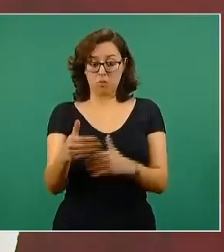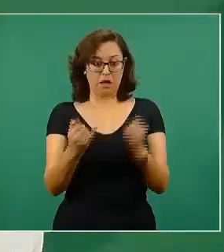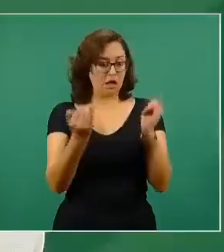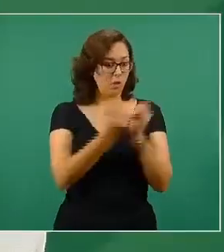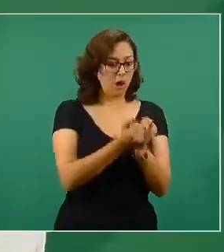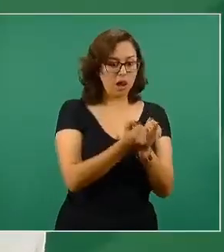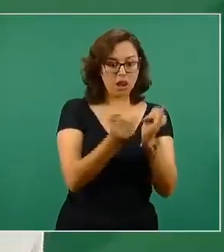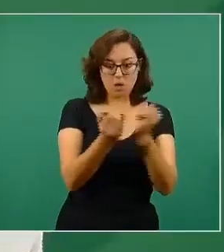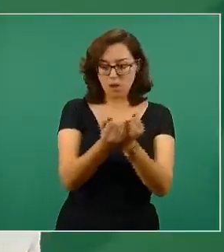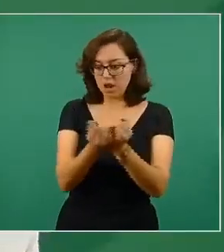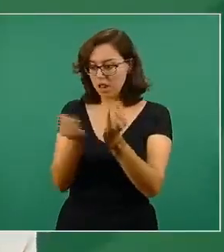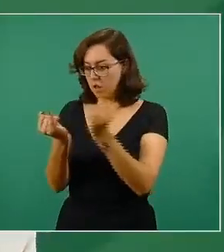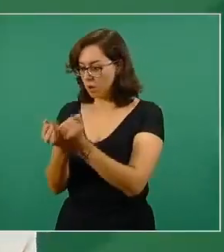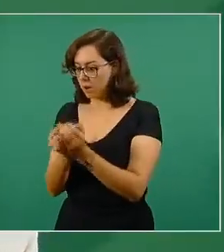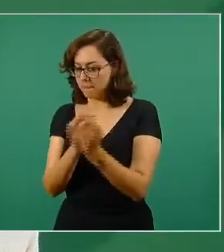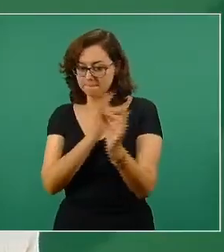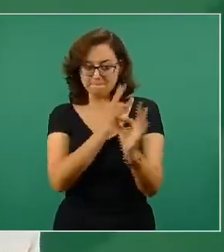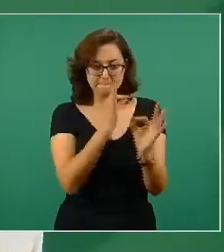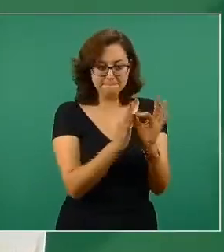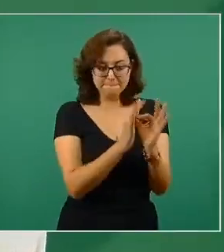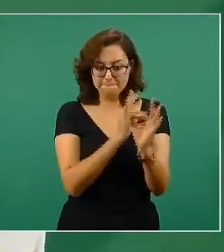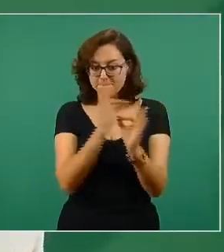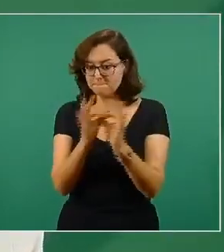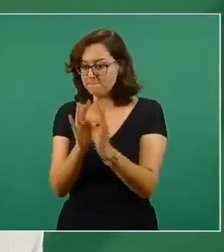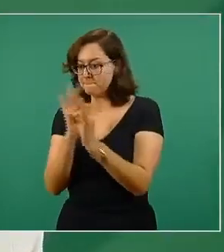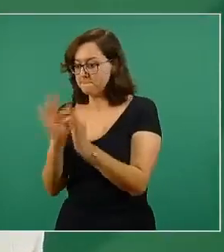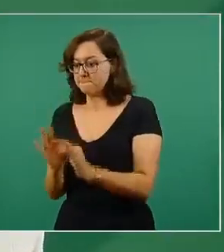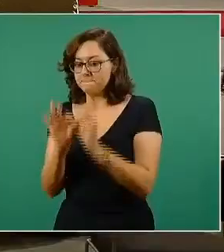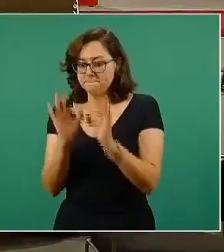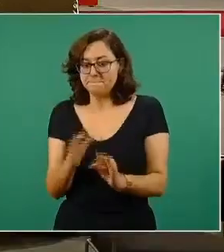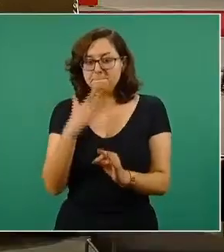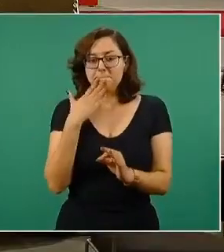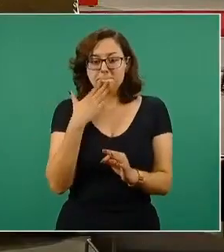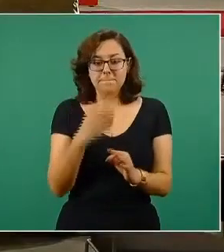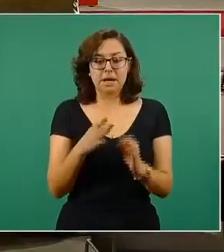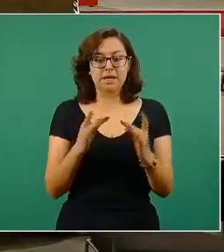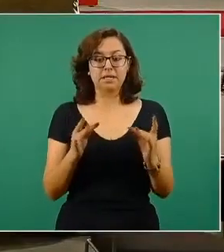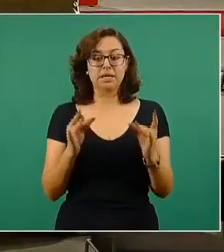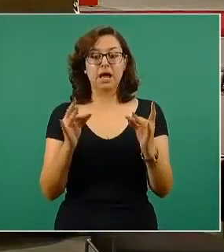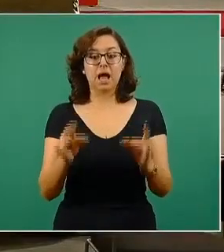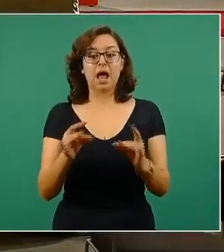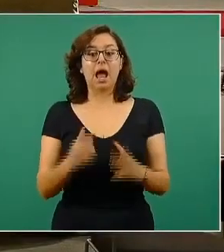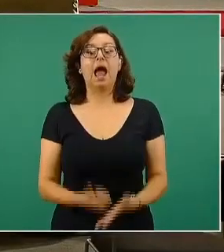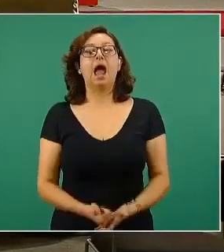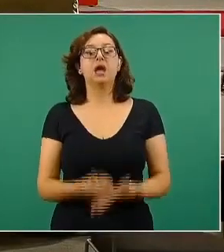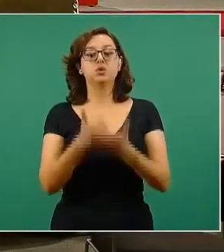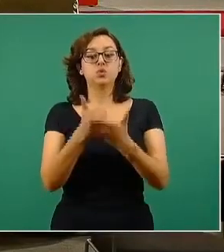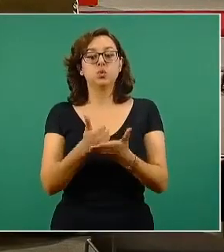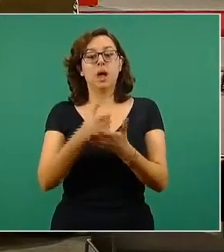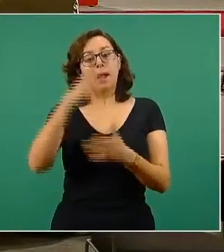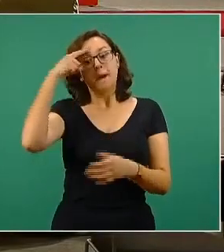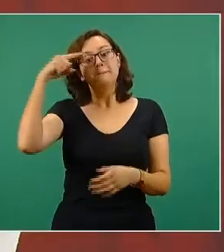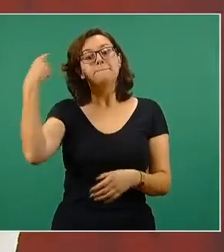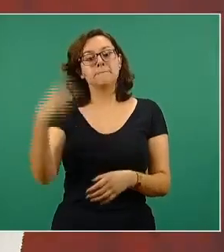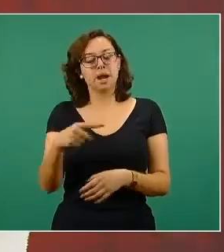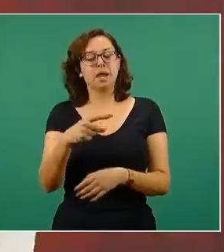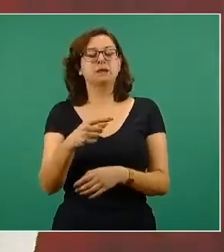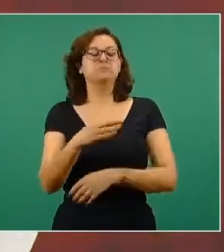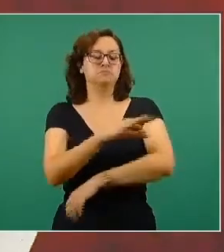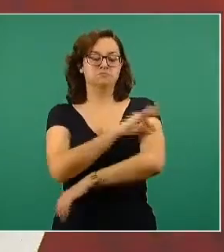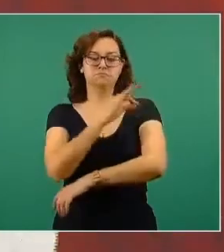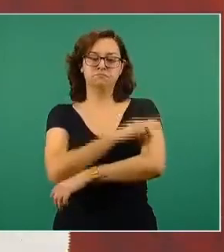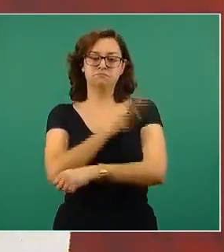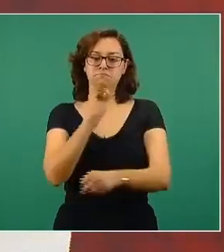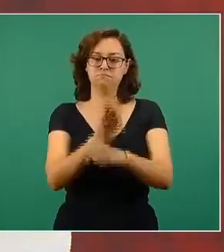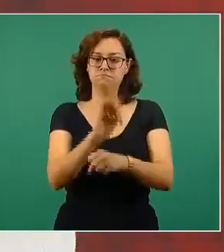idéntica, lo cual es un mecanismo de control de calidad que ayudará a garantizar no solamente que esos lotes sean los correctos, sino que